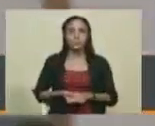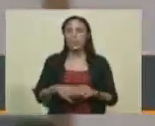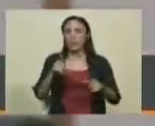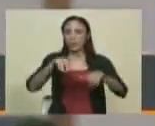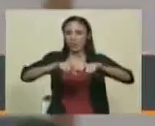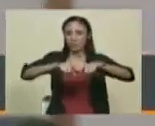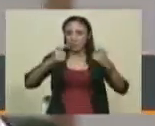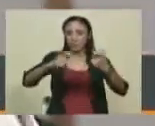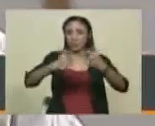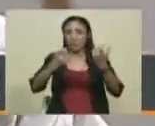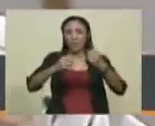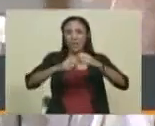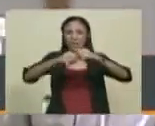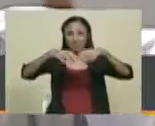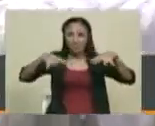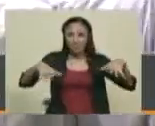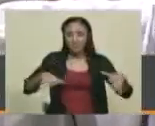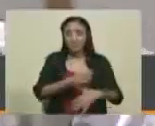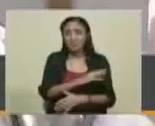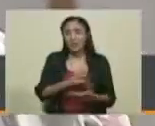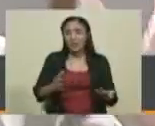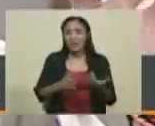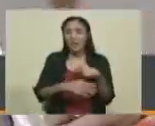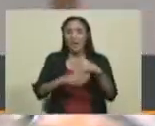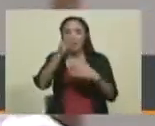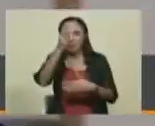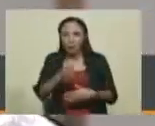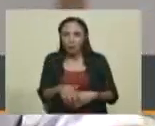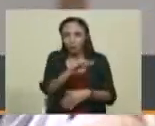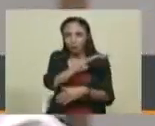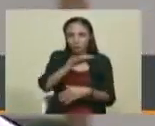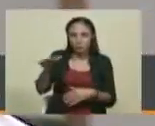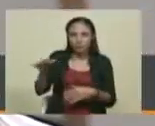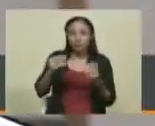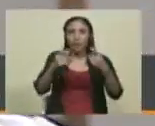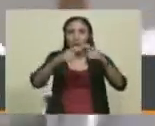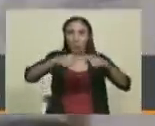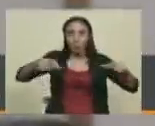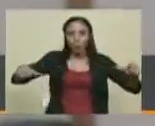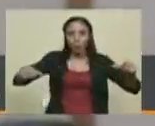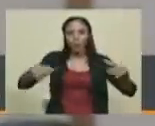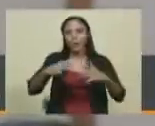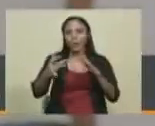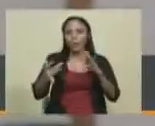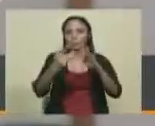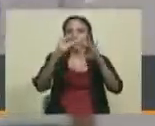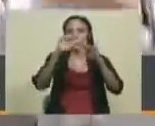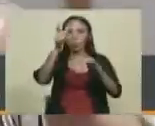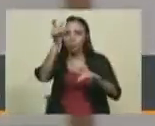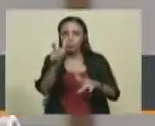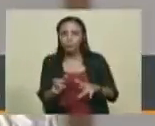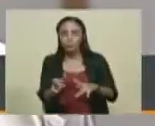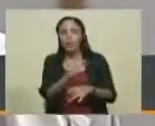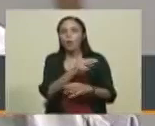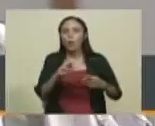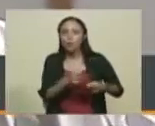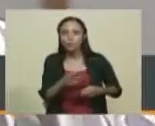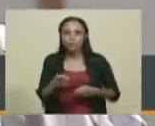tienen derrame, bien sea en el horizontal o el vertical. El vertical es el tubo que conecta la línea con la estación de flujo.